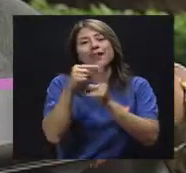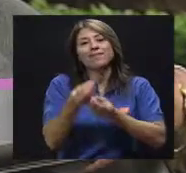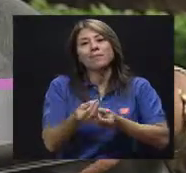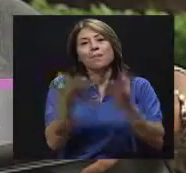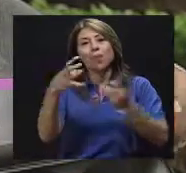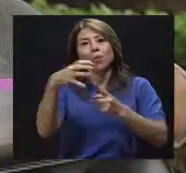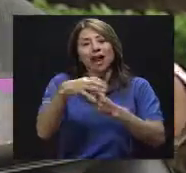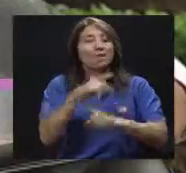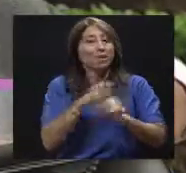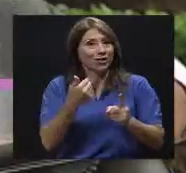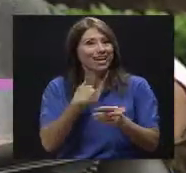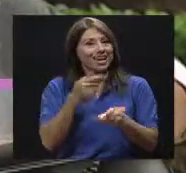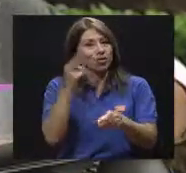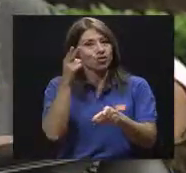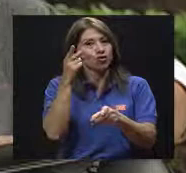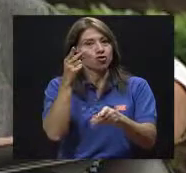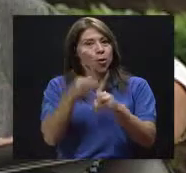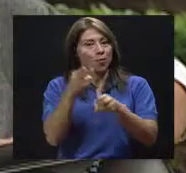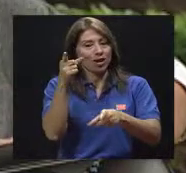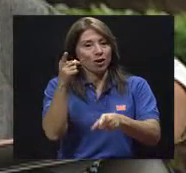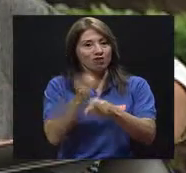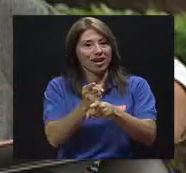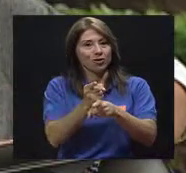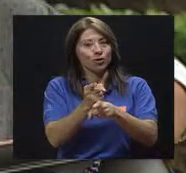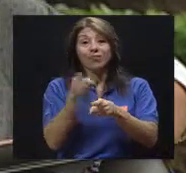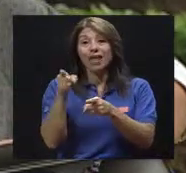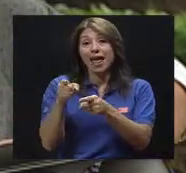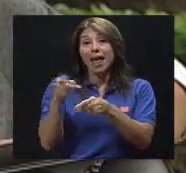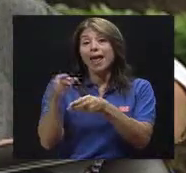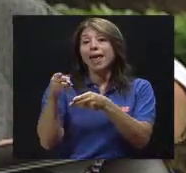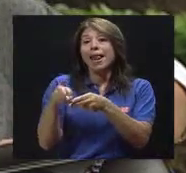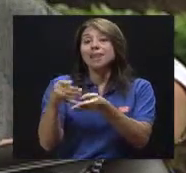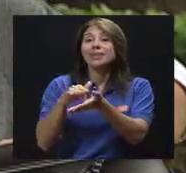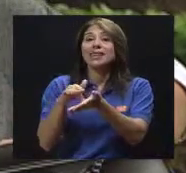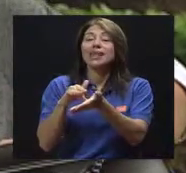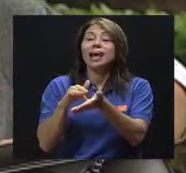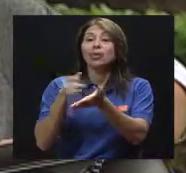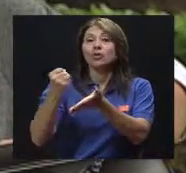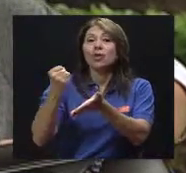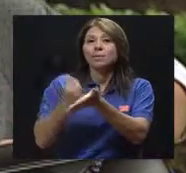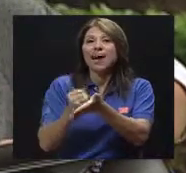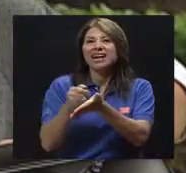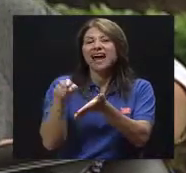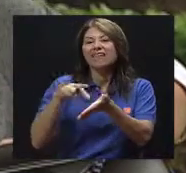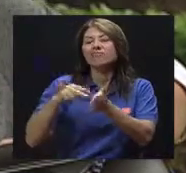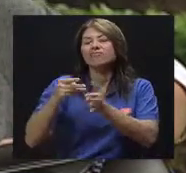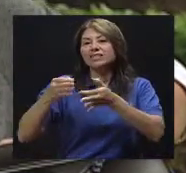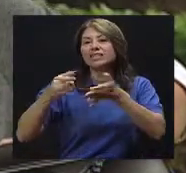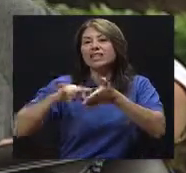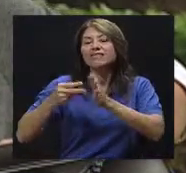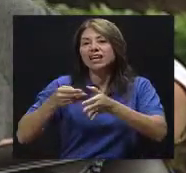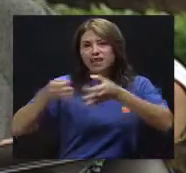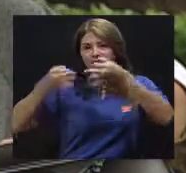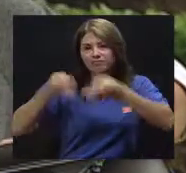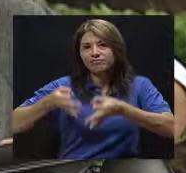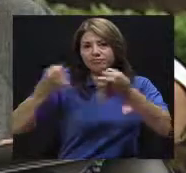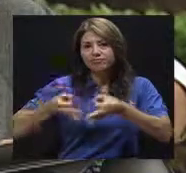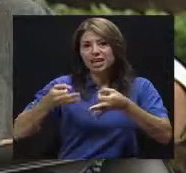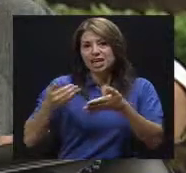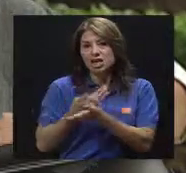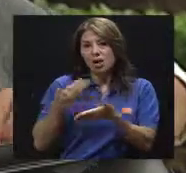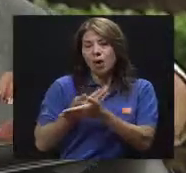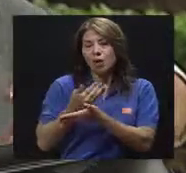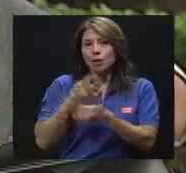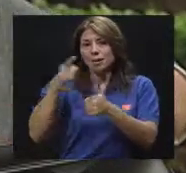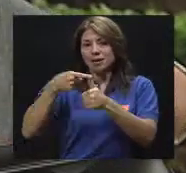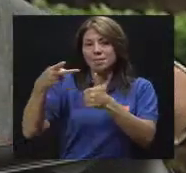dentro de la jerga farmacéutica. El nombre de medicamento de marca corresponde al medicamento innovador, es decir, aquel que se fabricó por primera